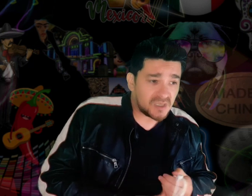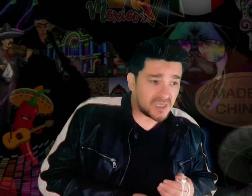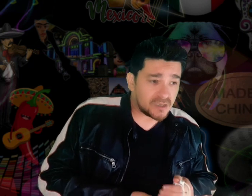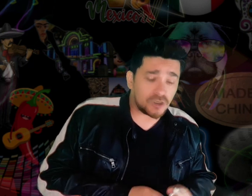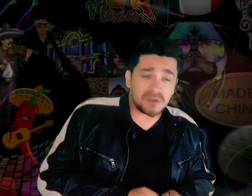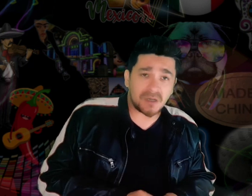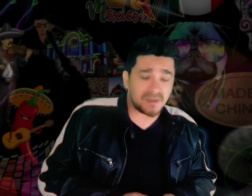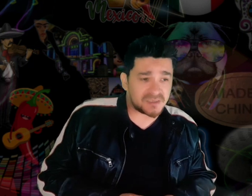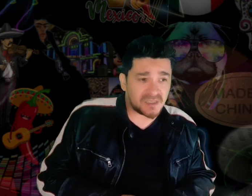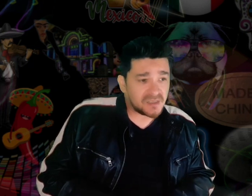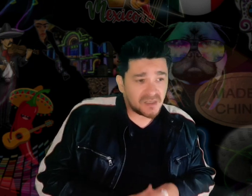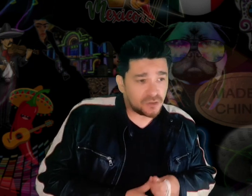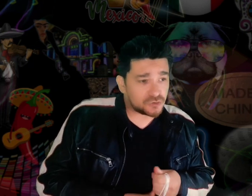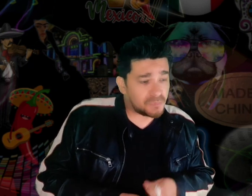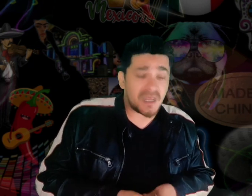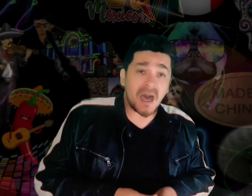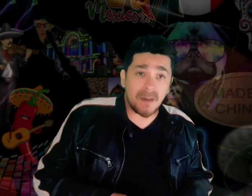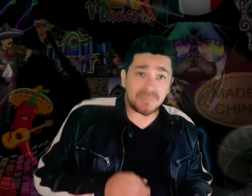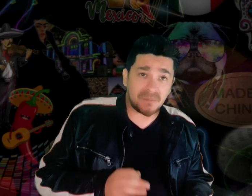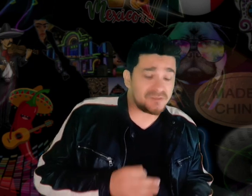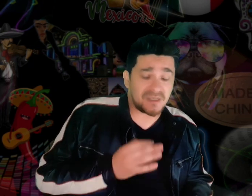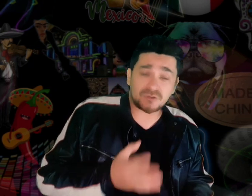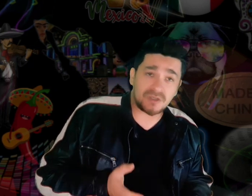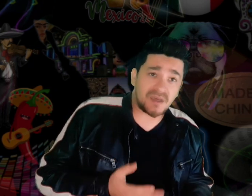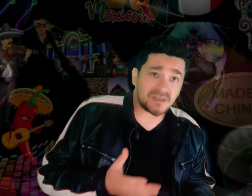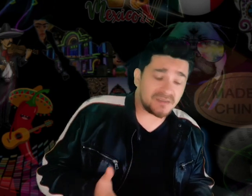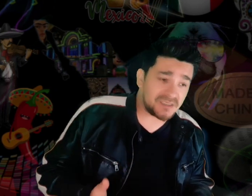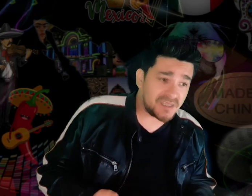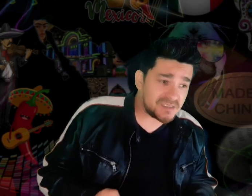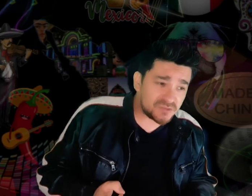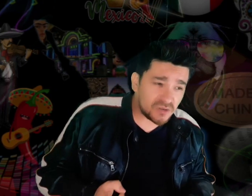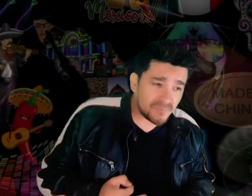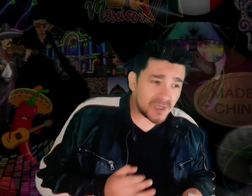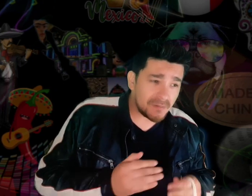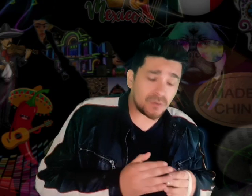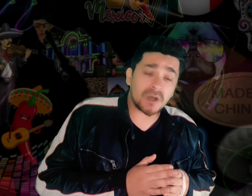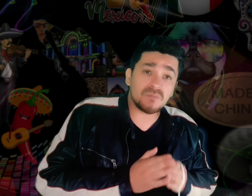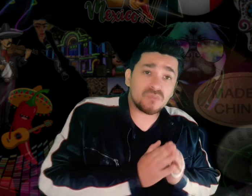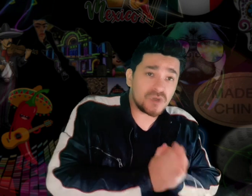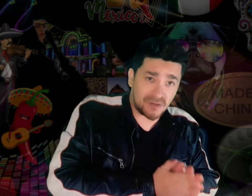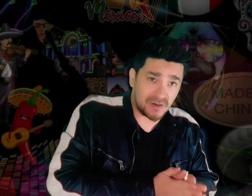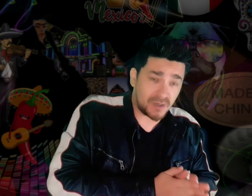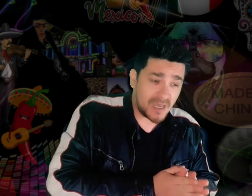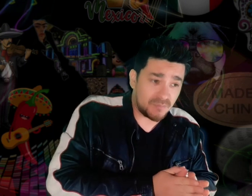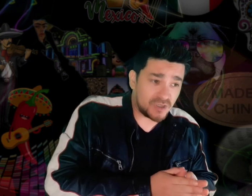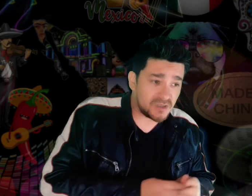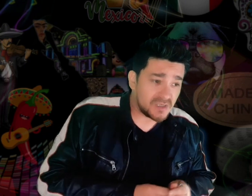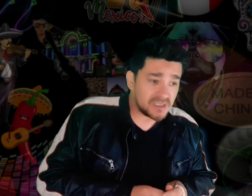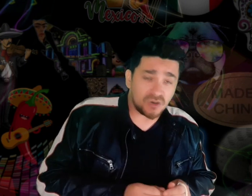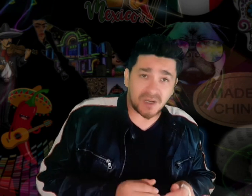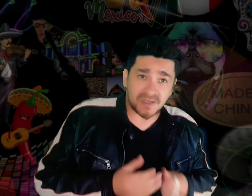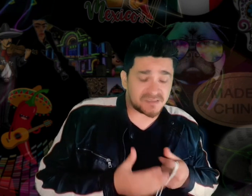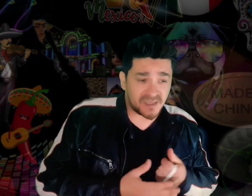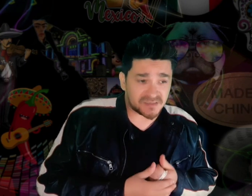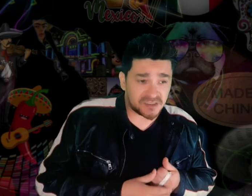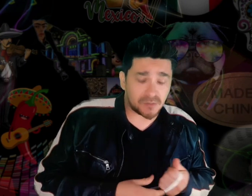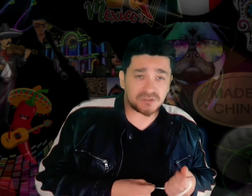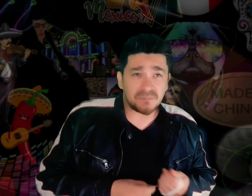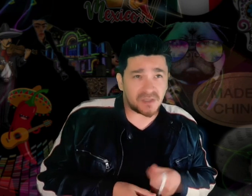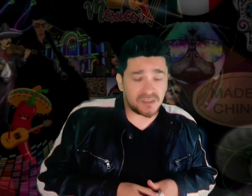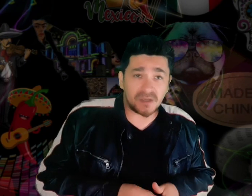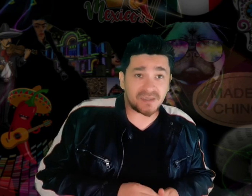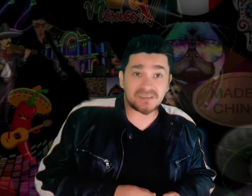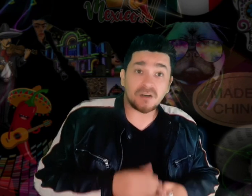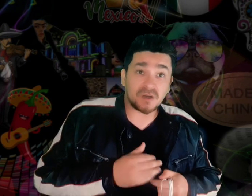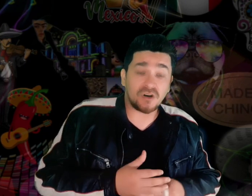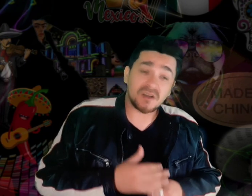poderoso, económicamente lo supera ampliamente en la actualidad Argentina, y eso le va a jugar muy a favor a AMLO, y ojalá que sea así, ¿no? Como